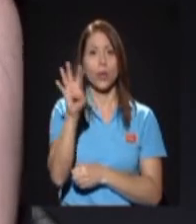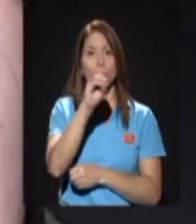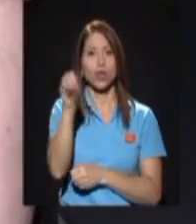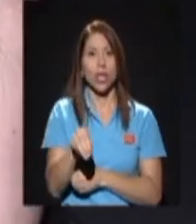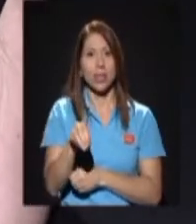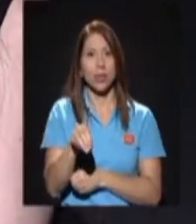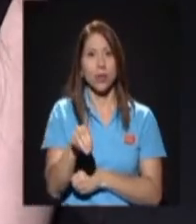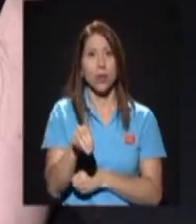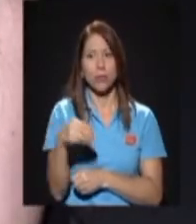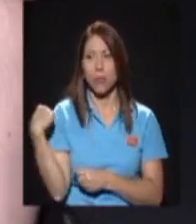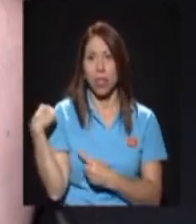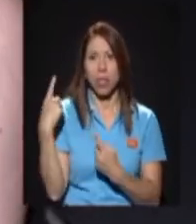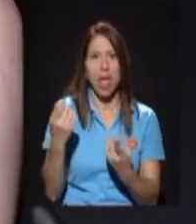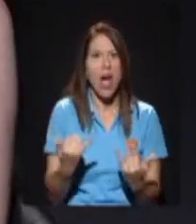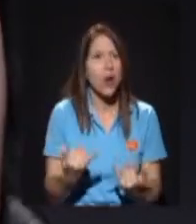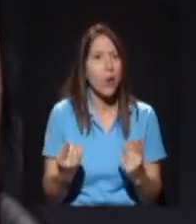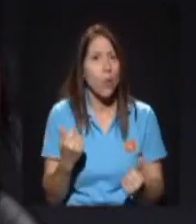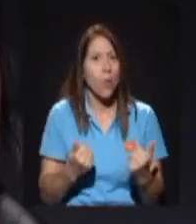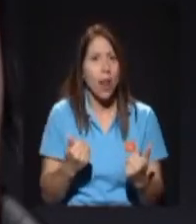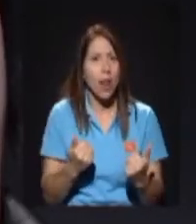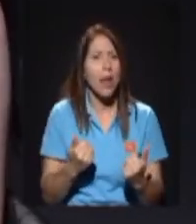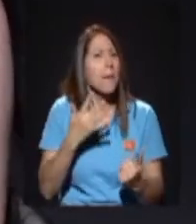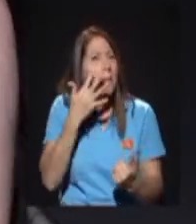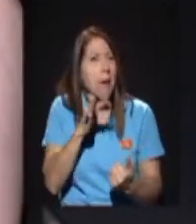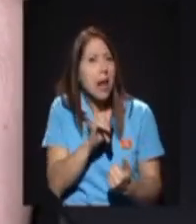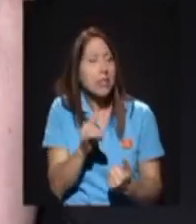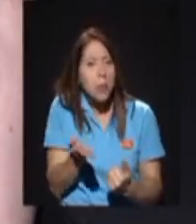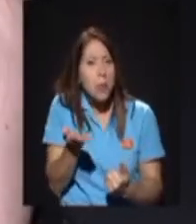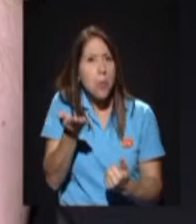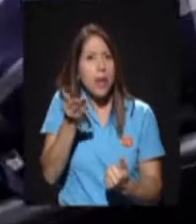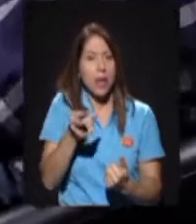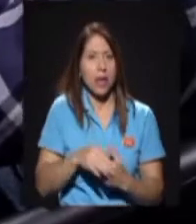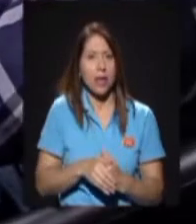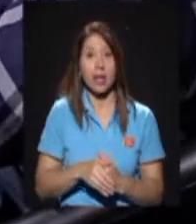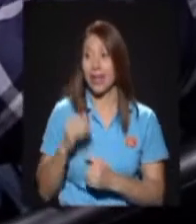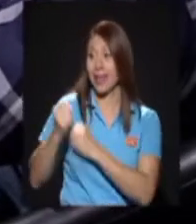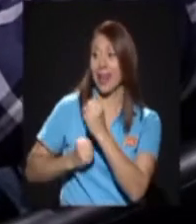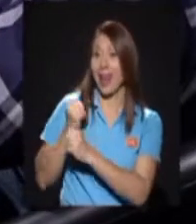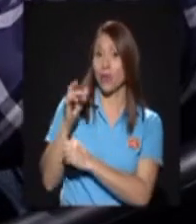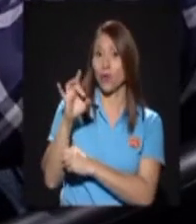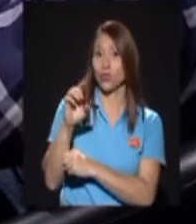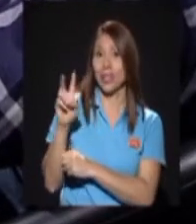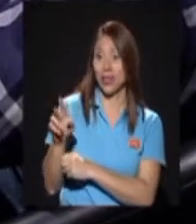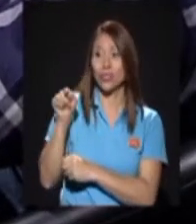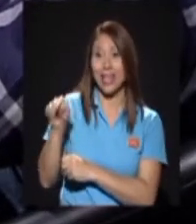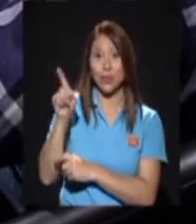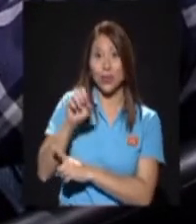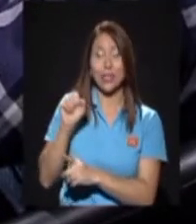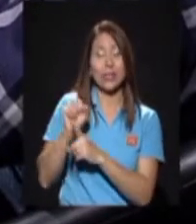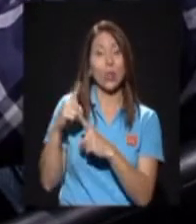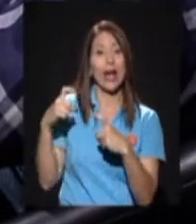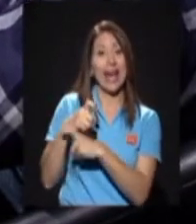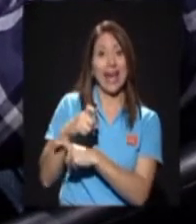¿Cuál es el desempleo ahora? Andamos por esas cifras, un poquito más alto incluso, ¿verdad? Y en el 82 eso era crítico. Era